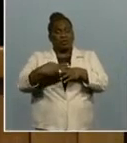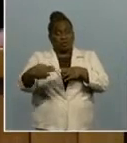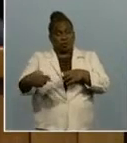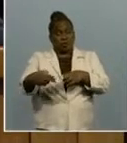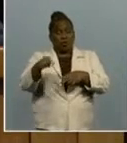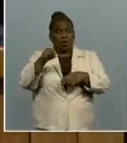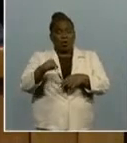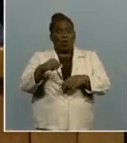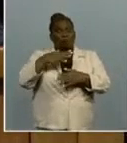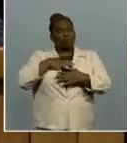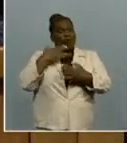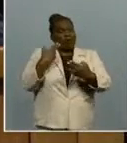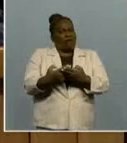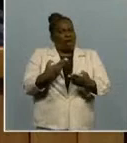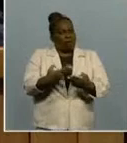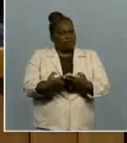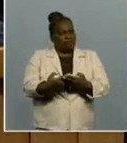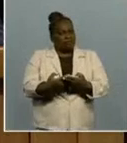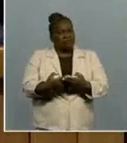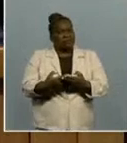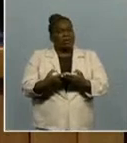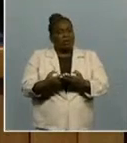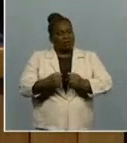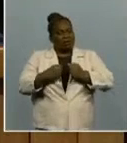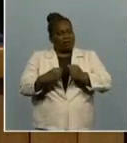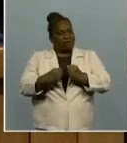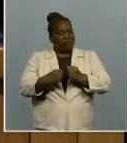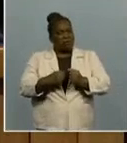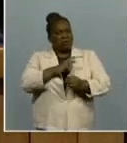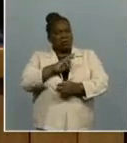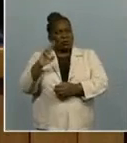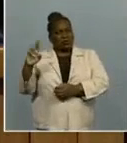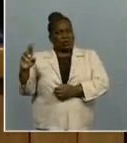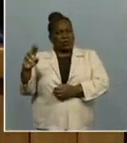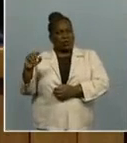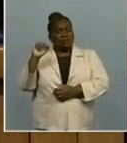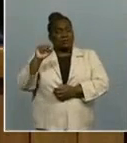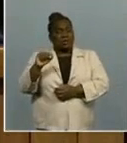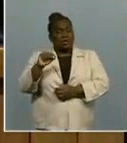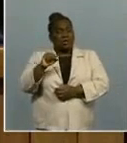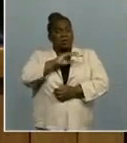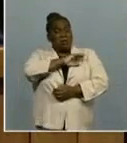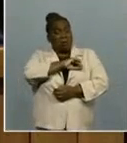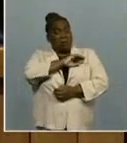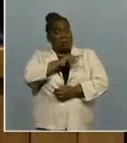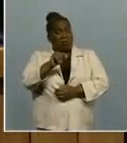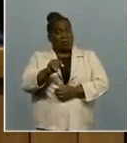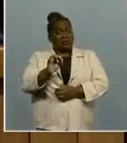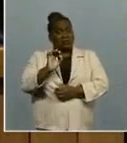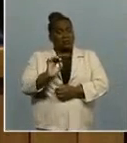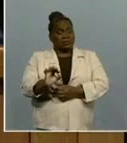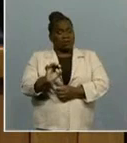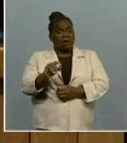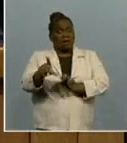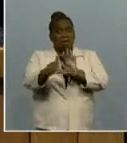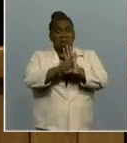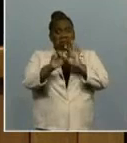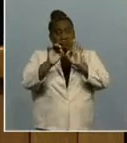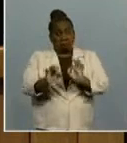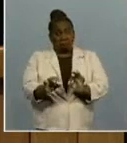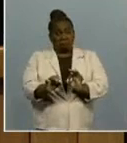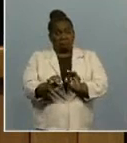madurez confianza firmeza revolucionaria con altruismo y modestia por mérito propio por legitimidad